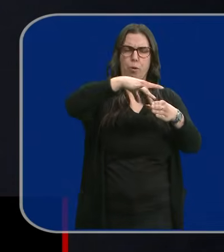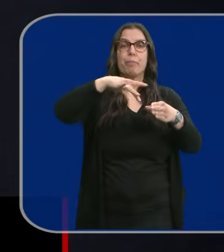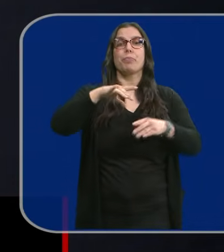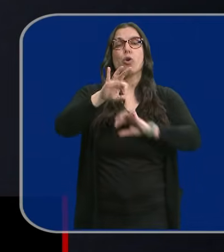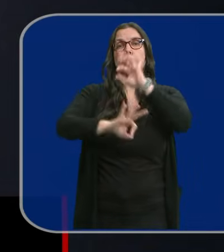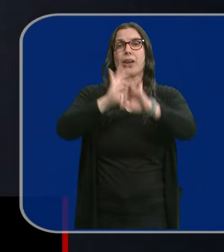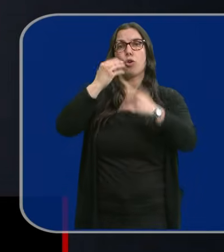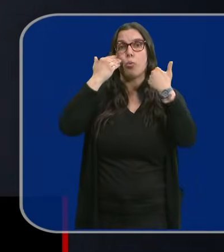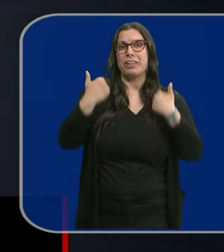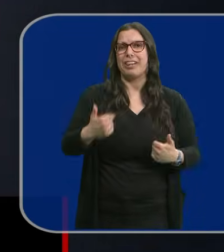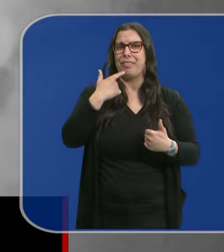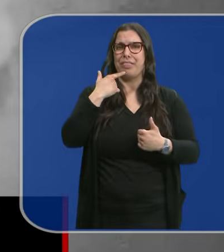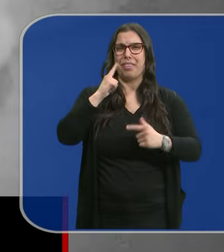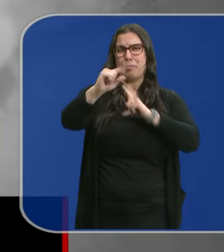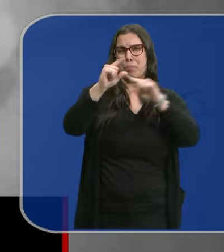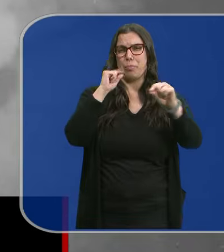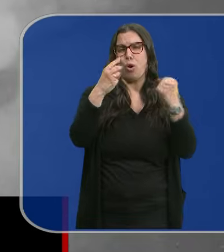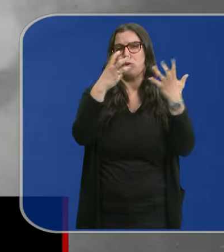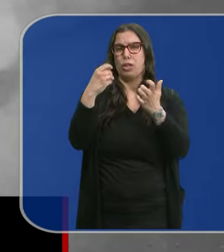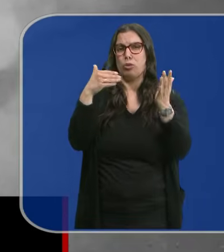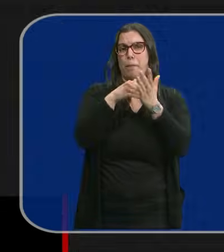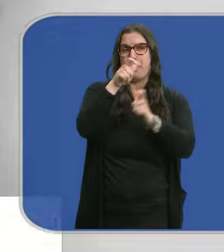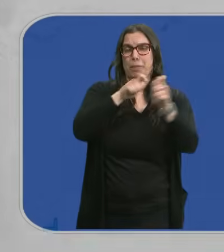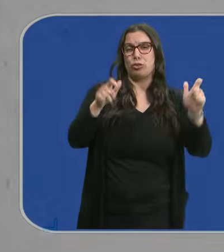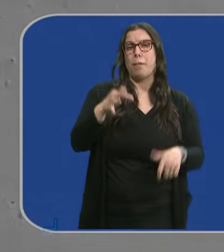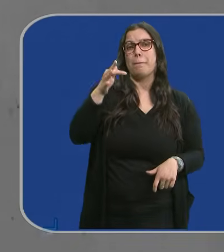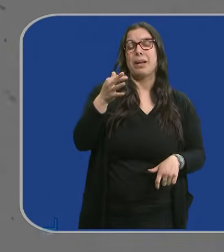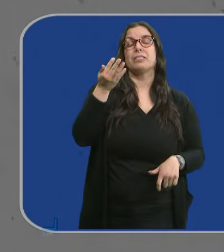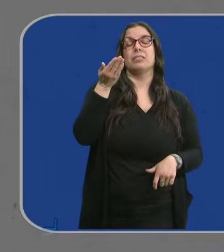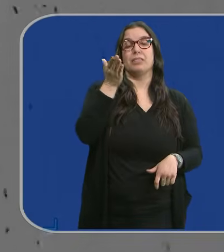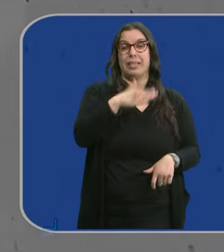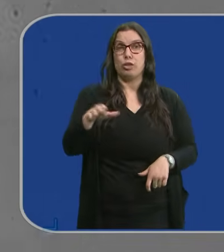de 800.000 desplazados y de más de 1.000 niños fallecidos.